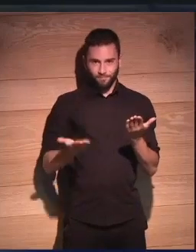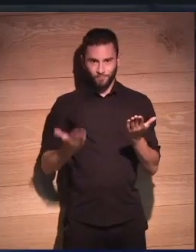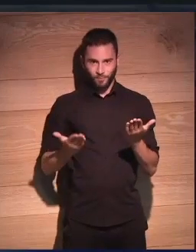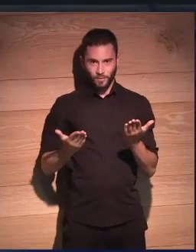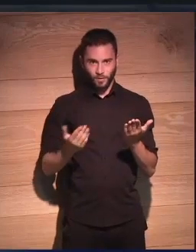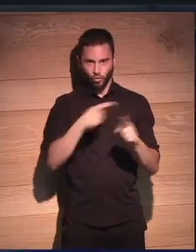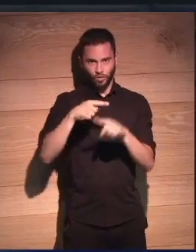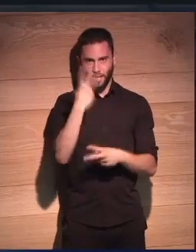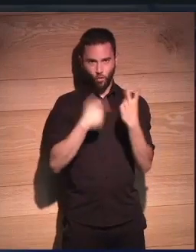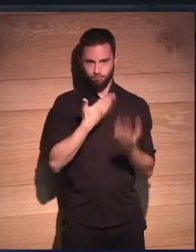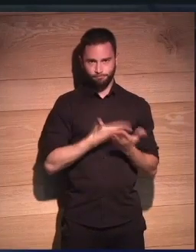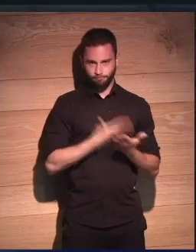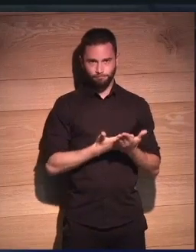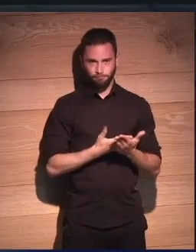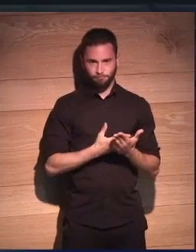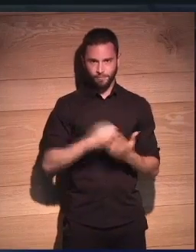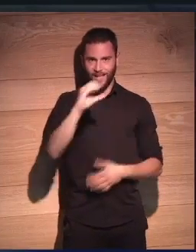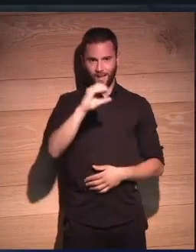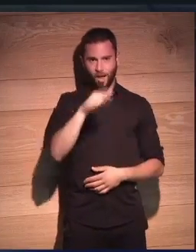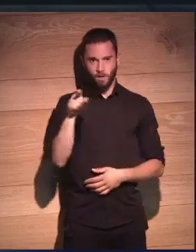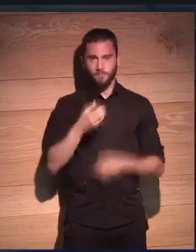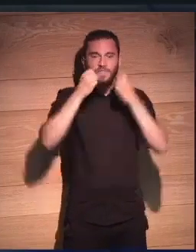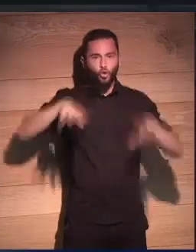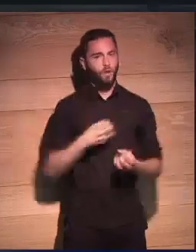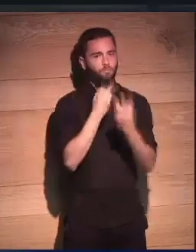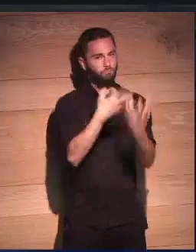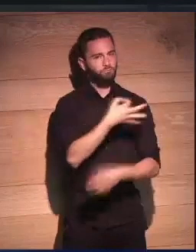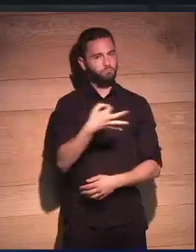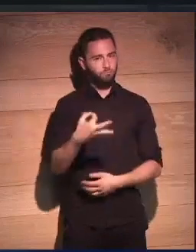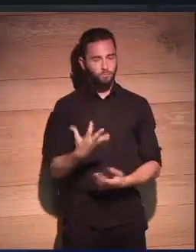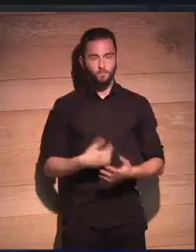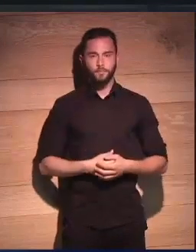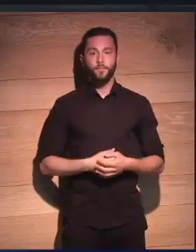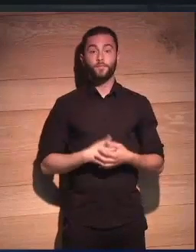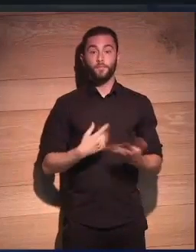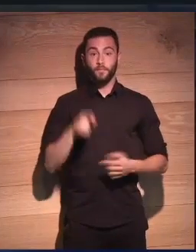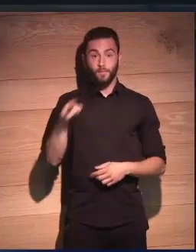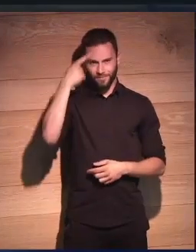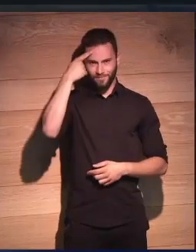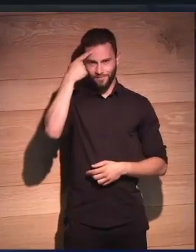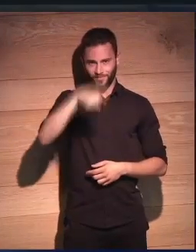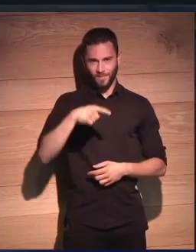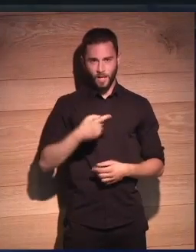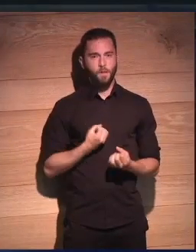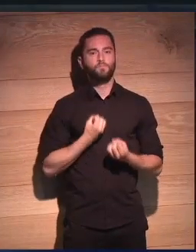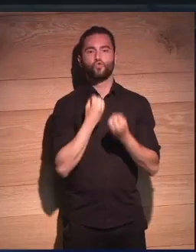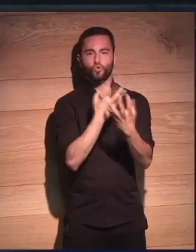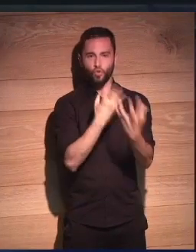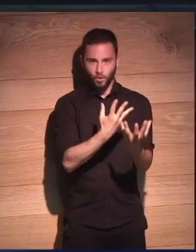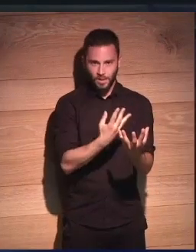cosas, bajo mi punto de vista. Uno, que Cal es un excelente contador de historias, que sabe transmitir y